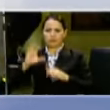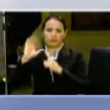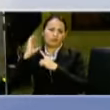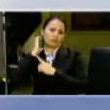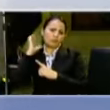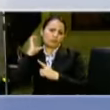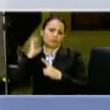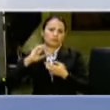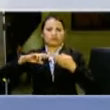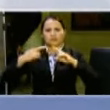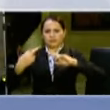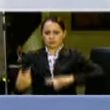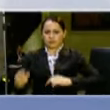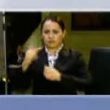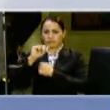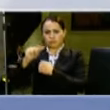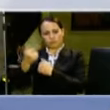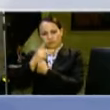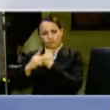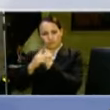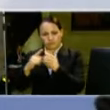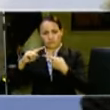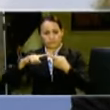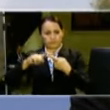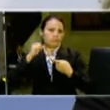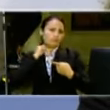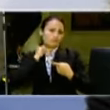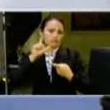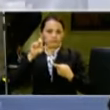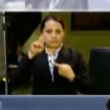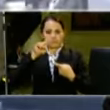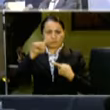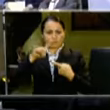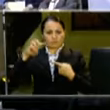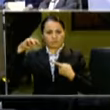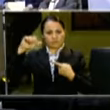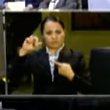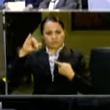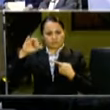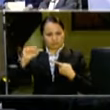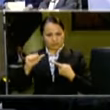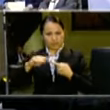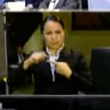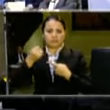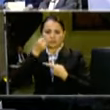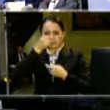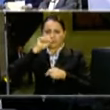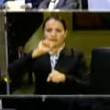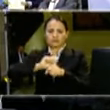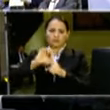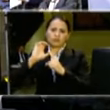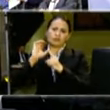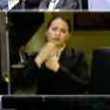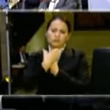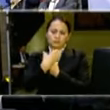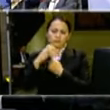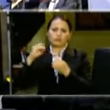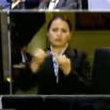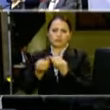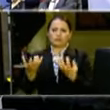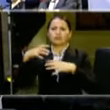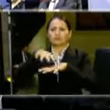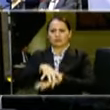de Relaciones Exteriores. En primer lugar, la senadora Luz María Beristain, quien es secretaria de la comisión. Ella es